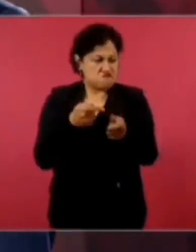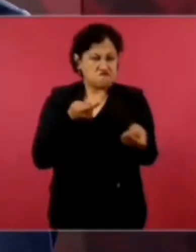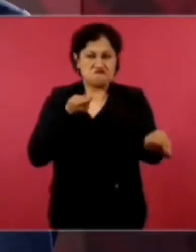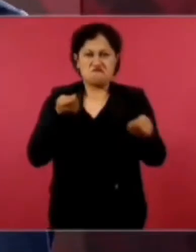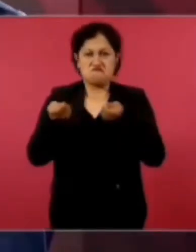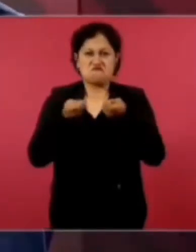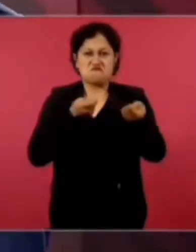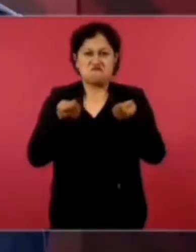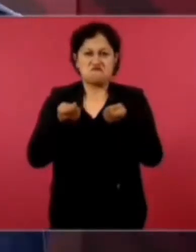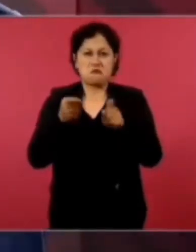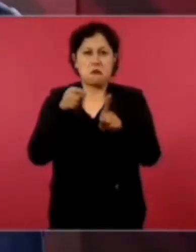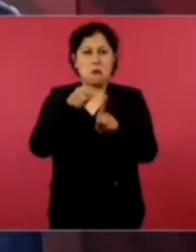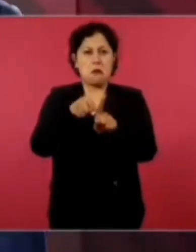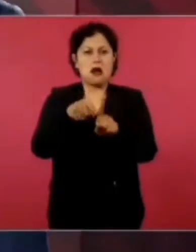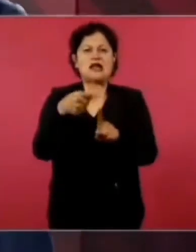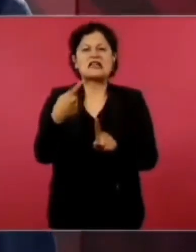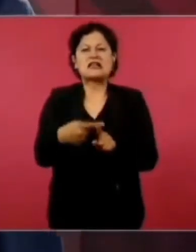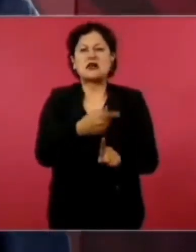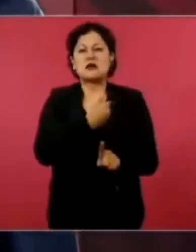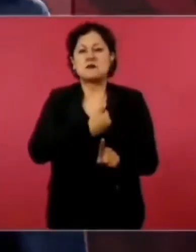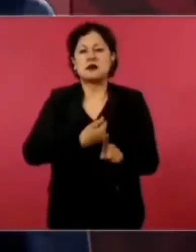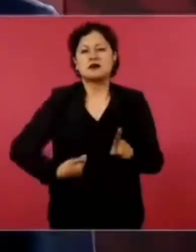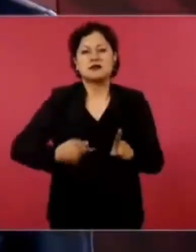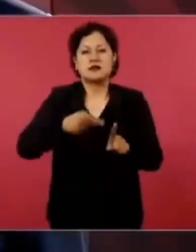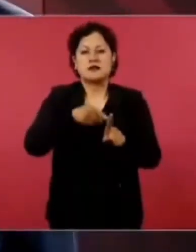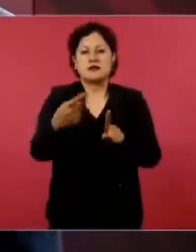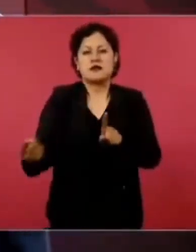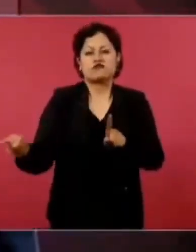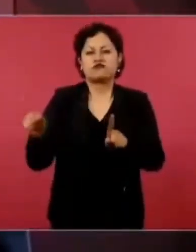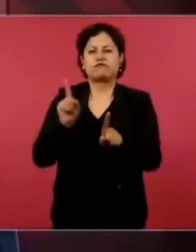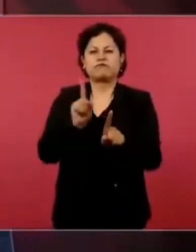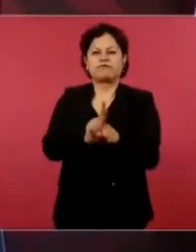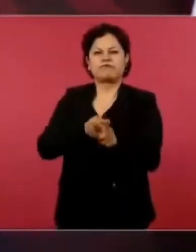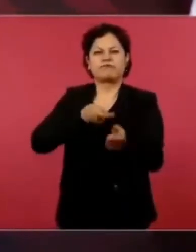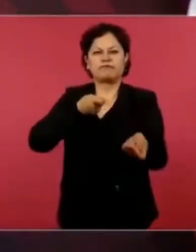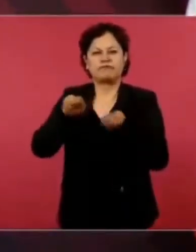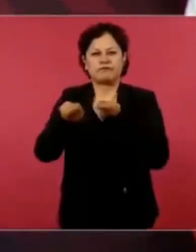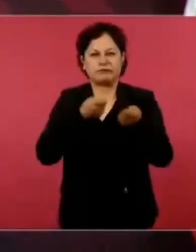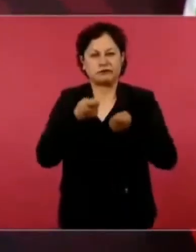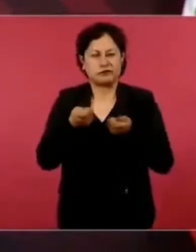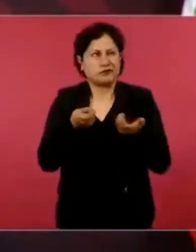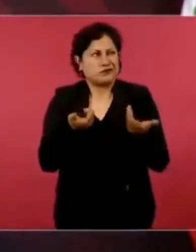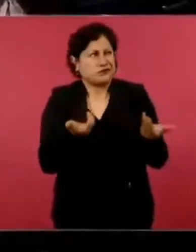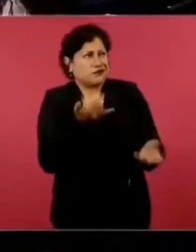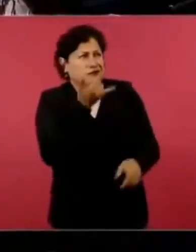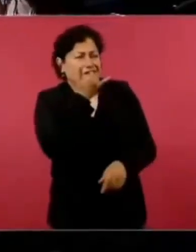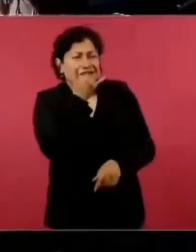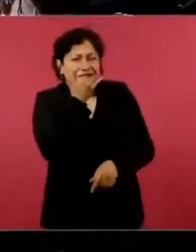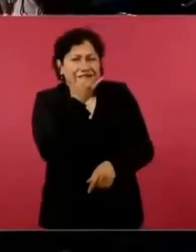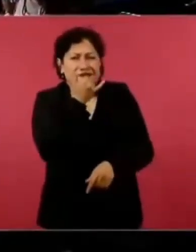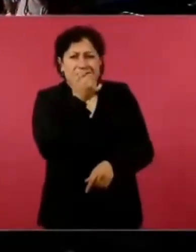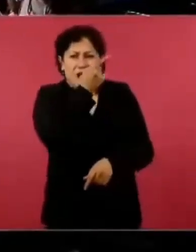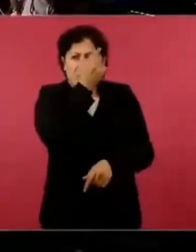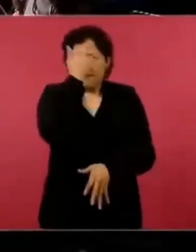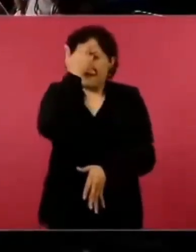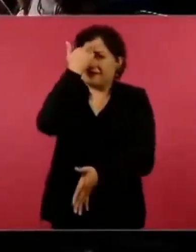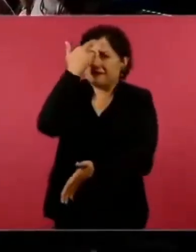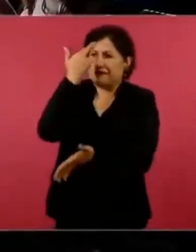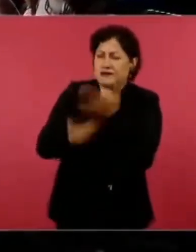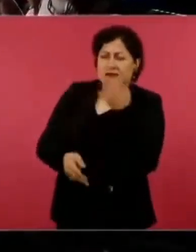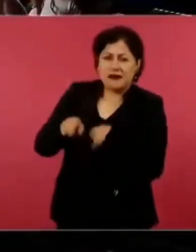detrás del trono? Es una falta de respeto a Claudia, ¿no? A las mujeres,